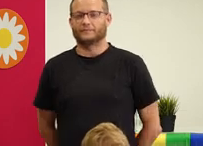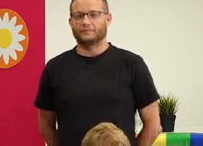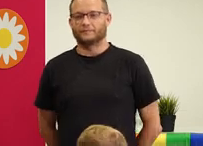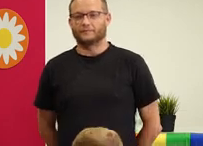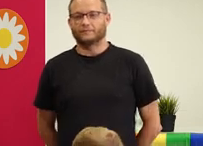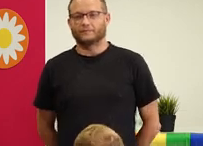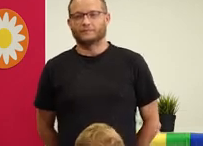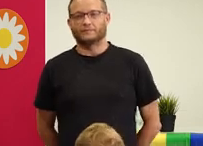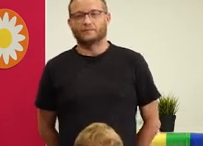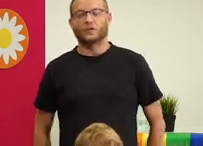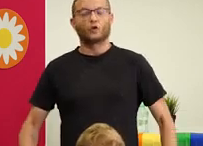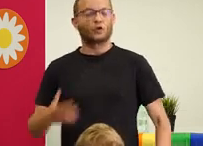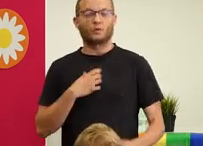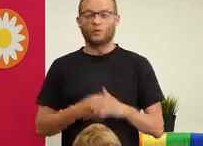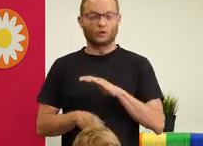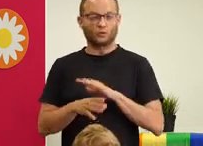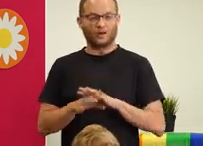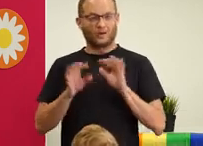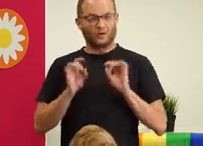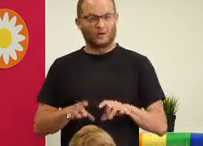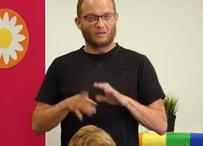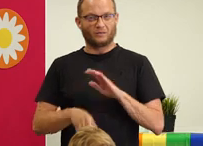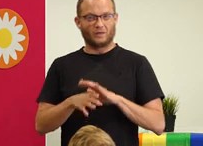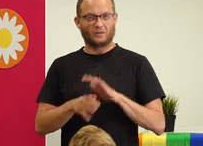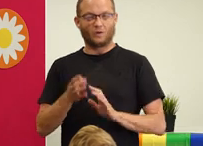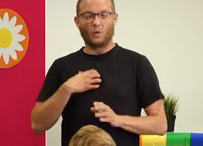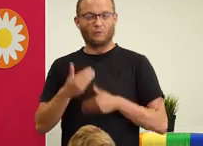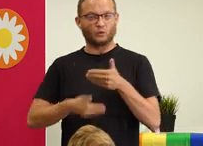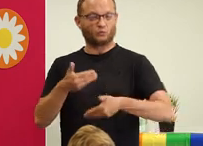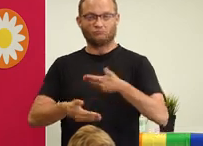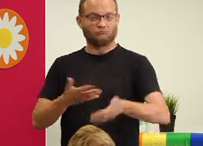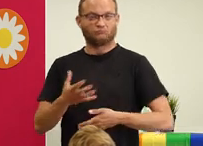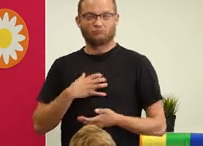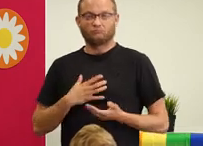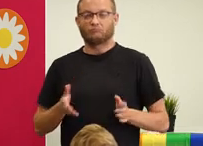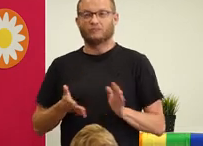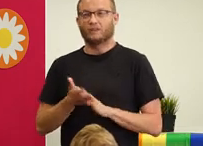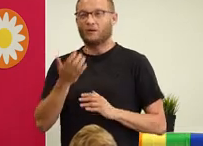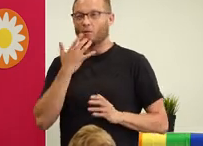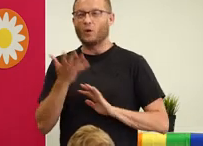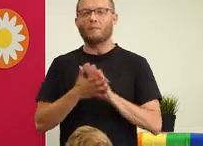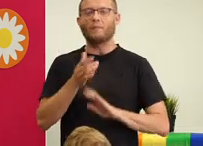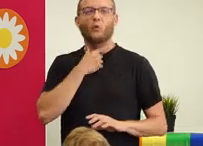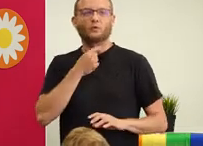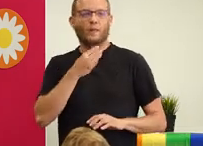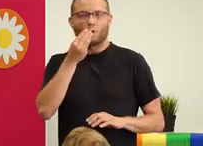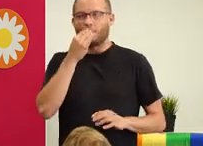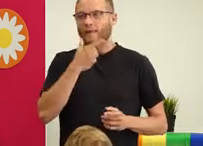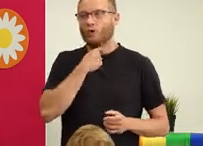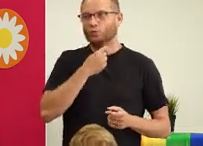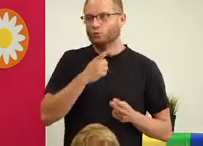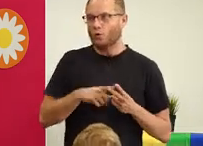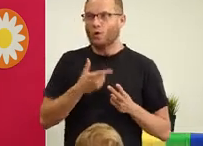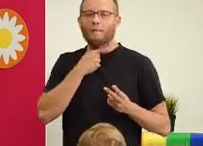Y claro, no podemos seguir así, porque seguir así es como, bueno, cuando hablamos de gustos de comida, cuando hablamos